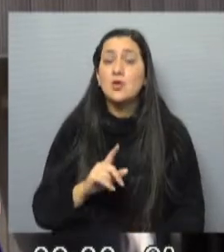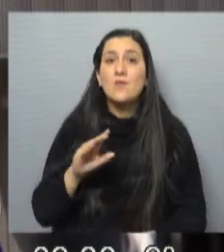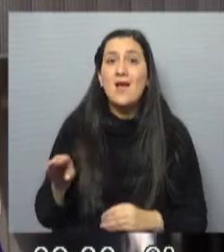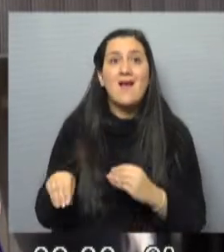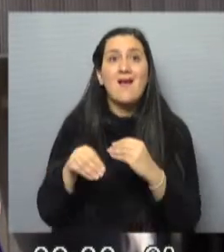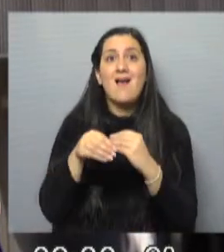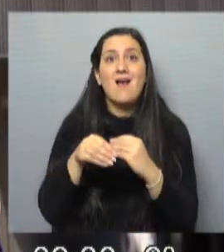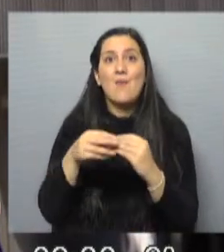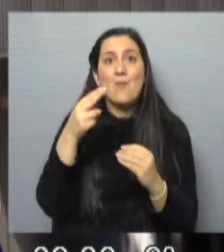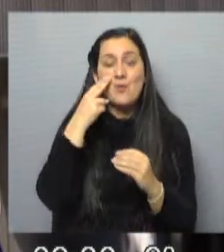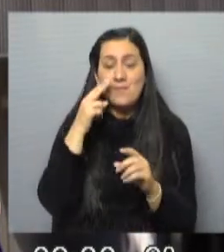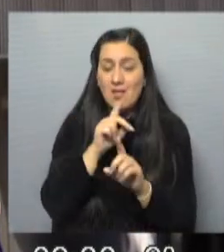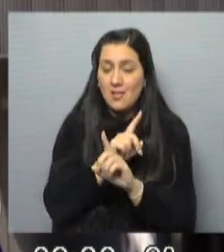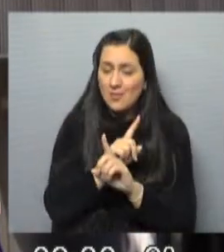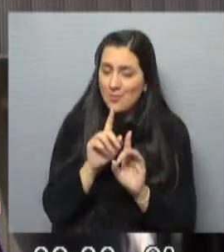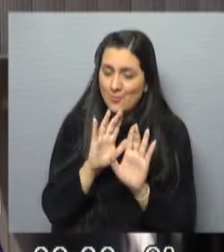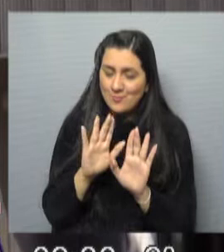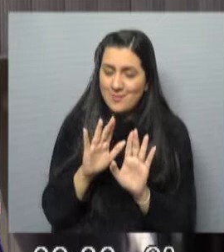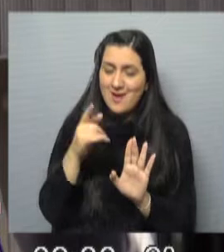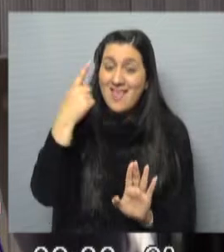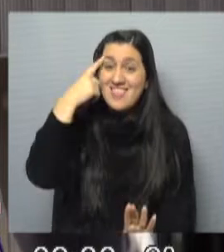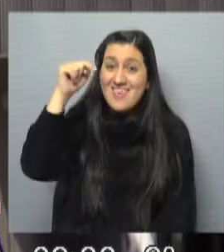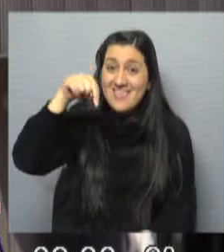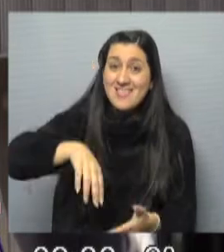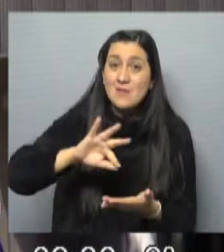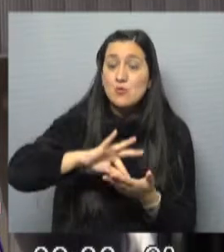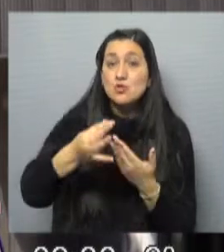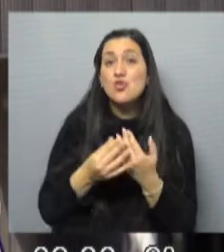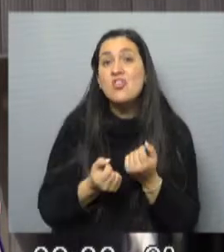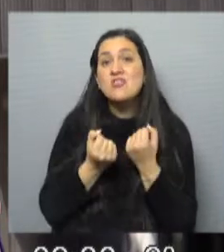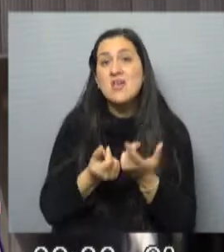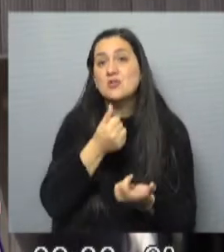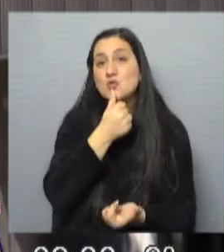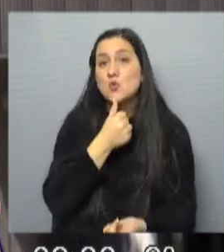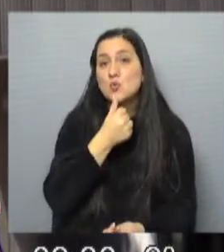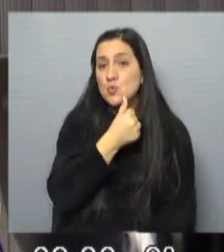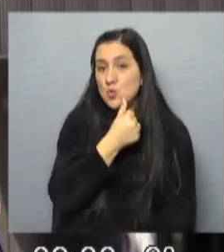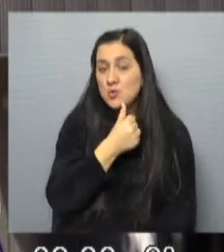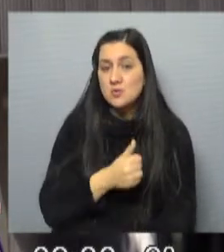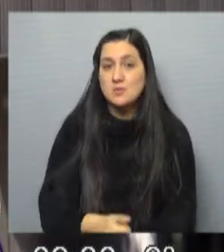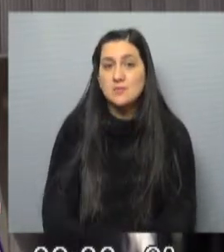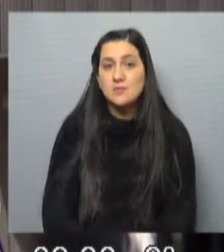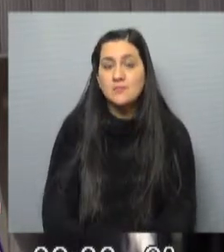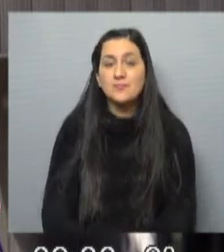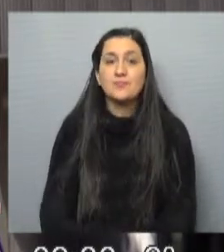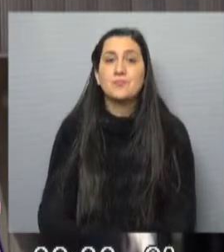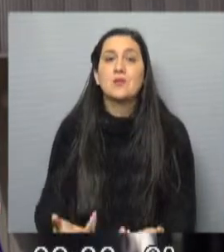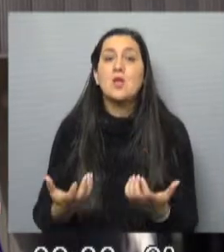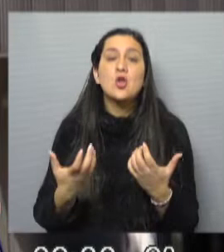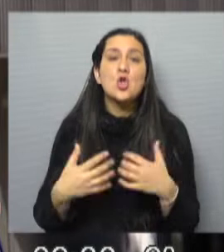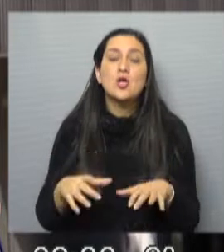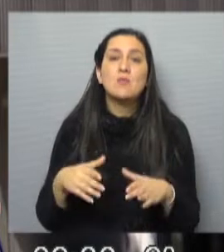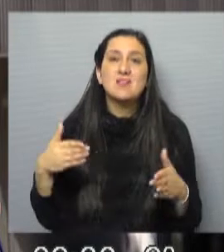un problema, sino que la idea de este proyecto es dar soluciones. Así que en eso no queremos que sea